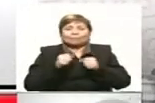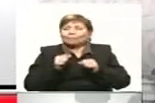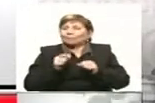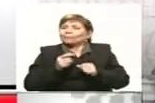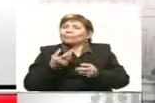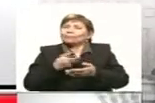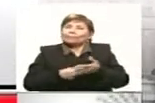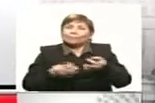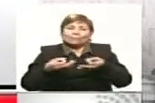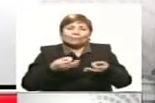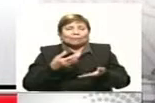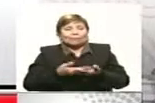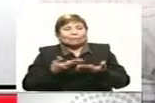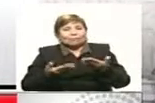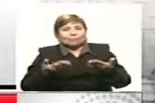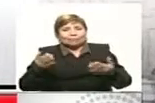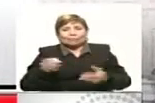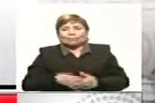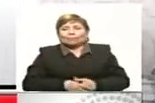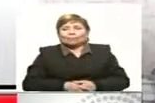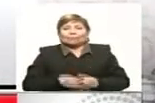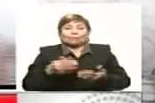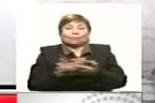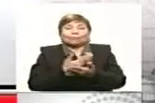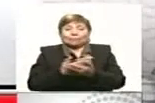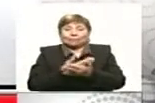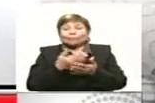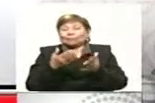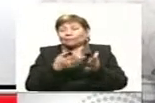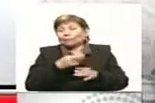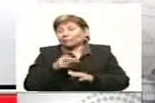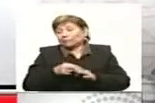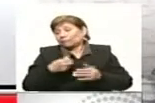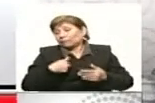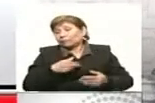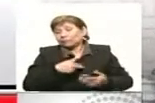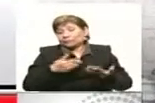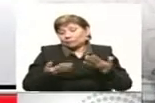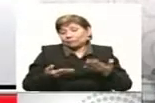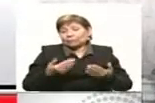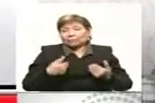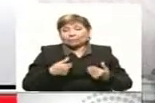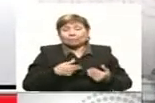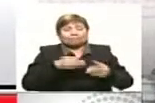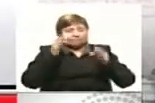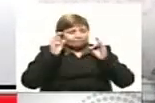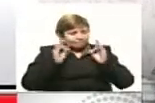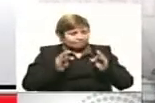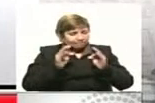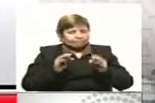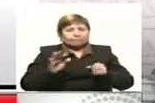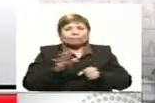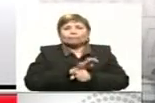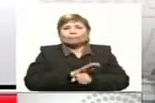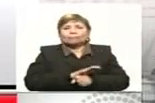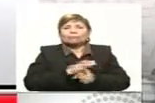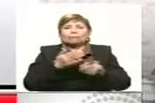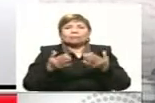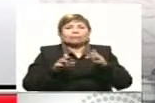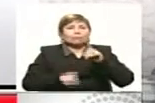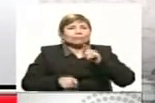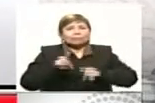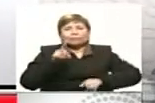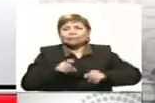nuevos proyectos, sí hay un cierto espacio para incluir nuevos proyectos, pero nosotros estamos dando, digamos, prioridad absoluta a culminar los proyectos que están a